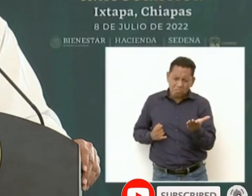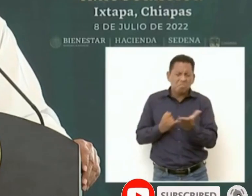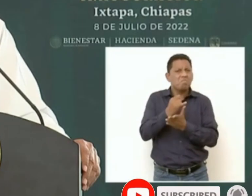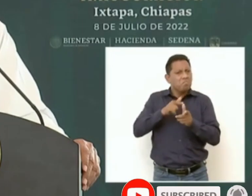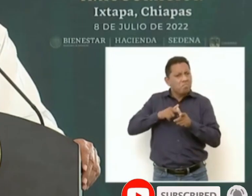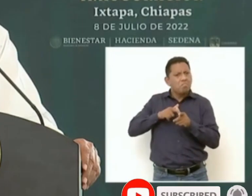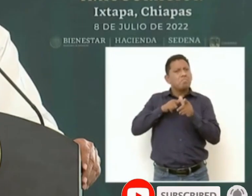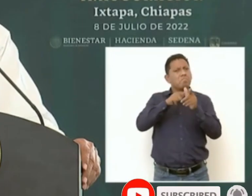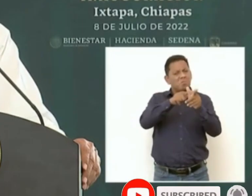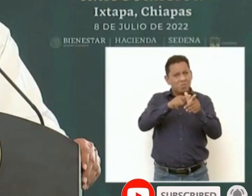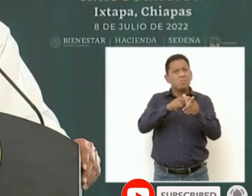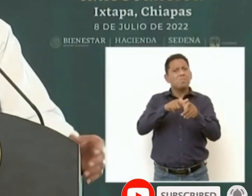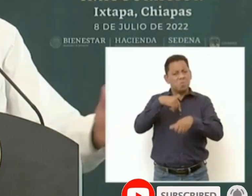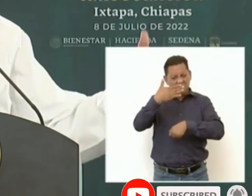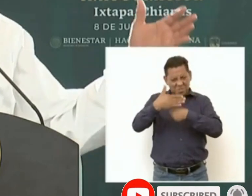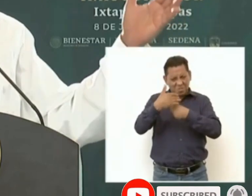y